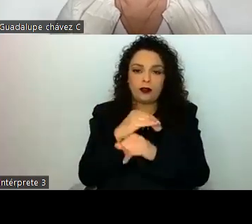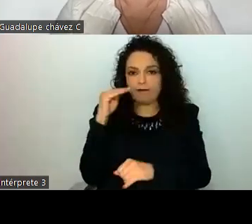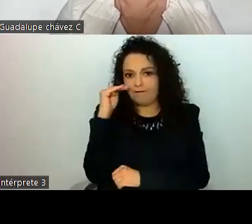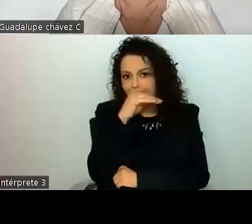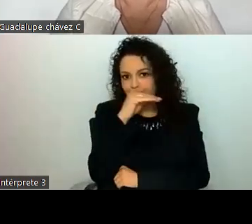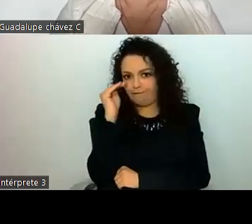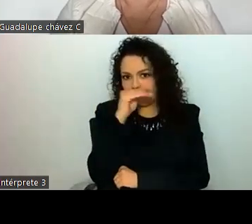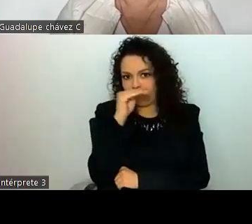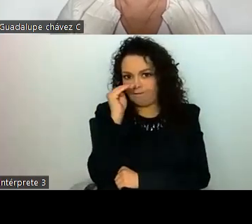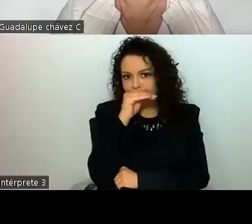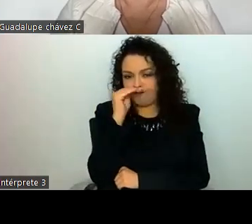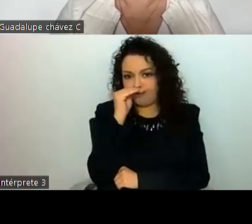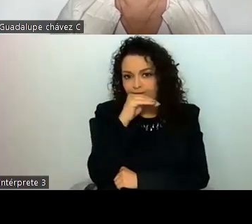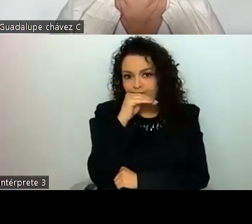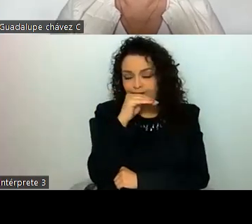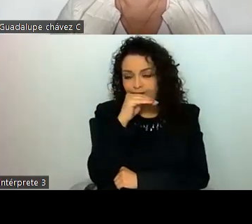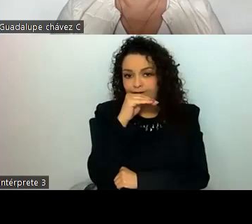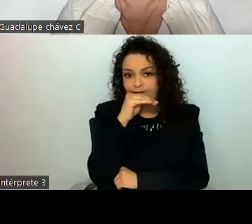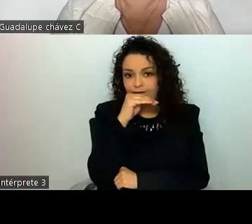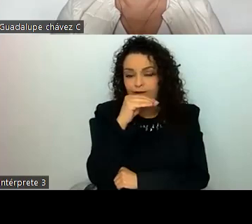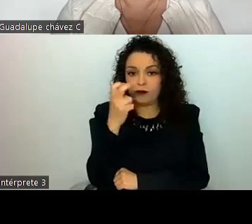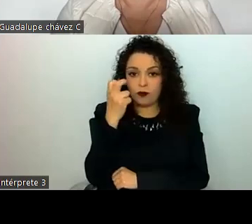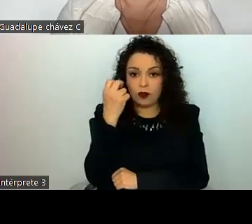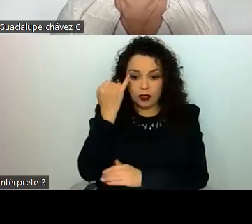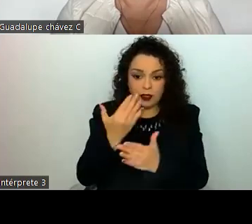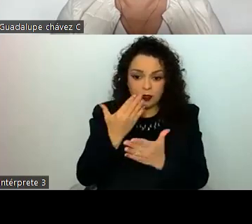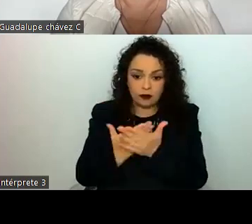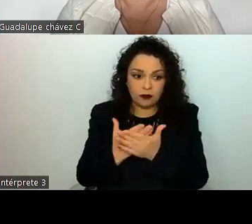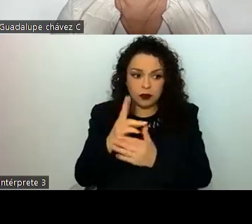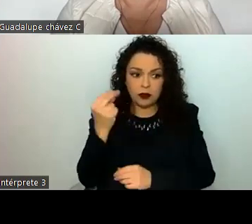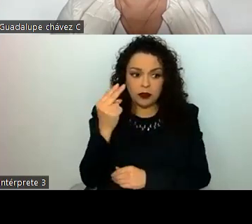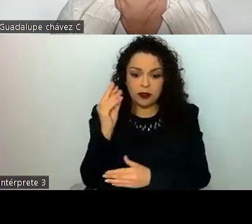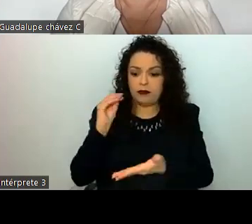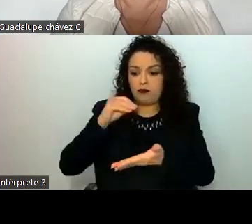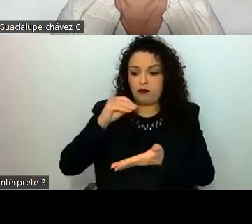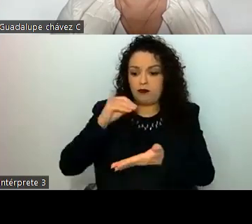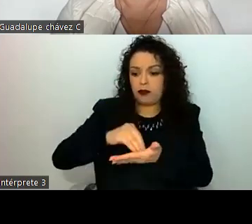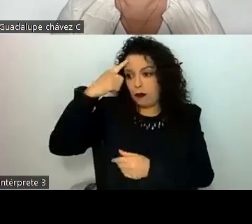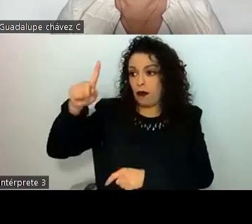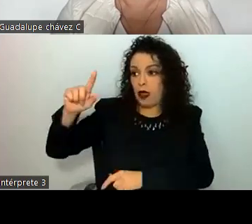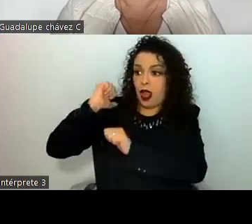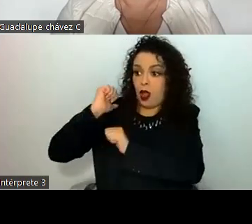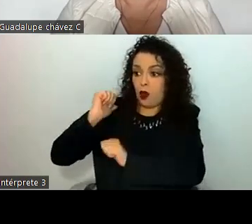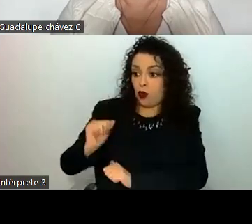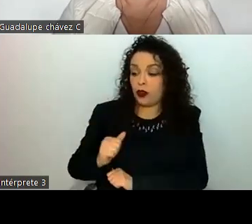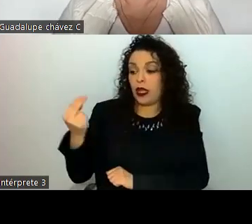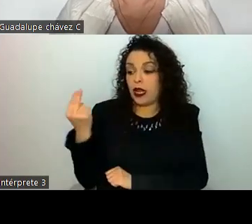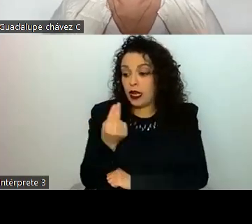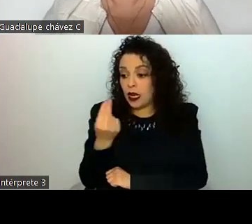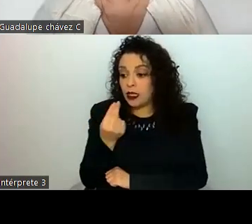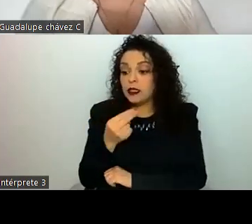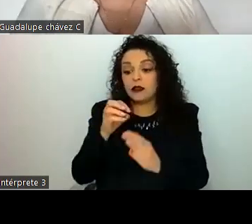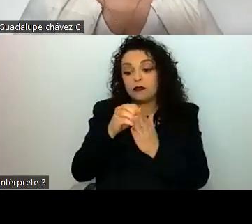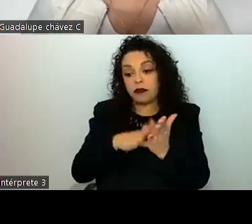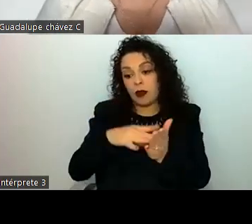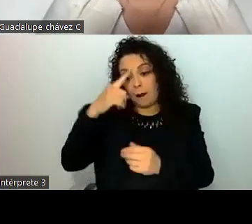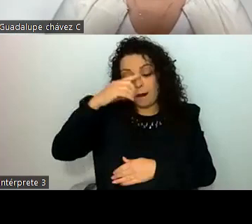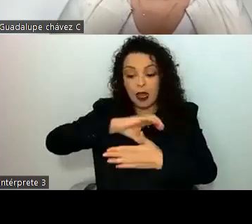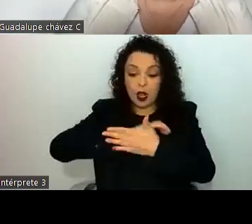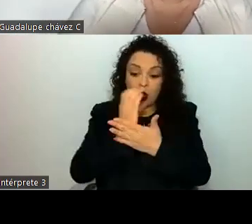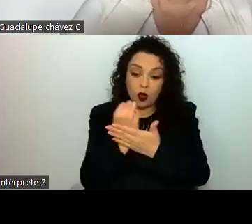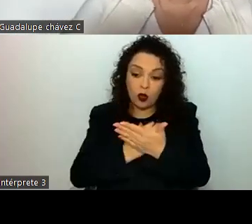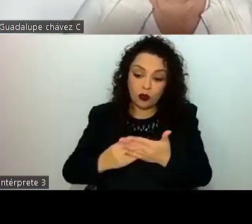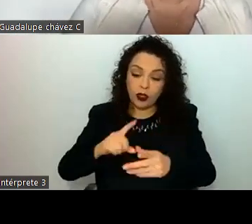Es innecesario establecer en la iniciativa obligaciones a las autoridades para la contratación de servicios de Internet, toda vez que todas